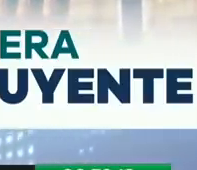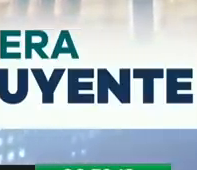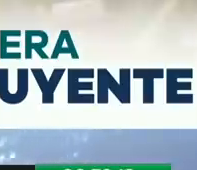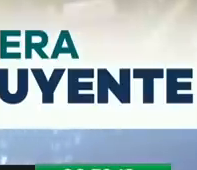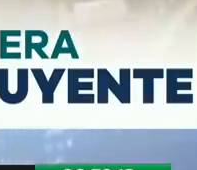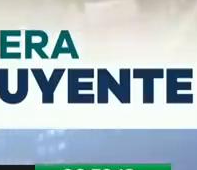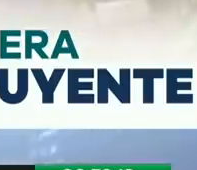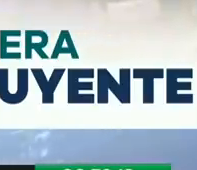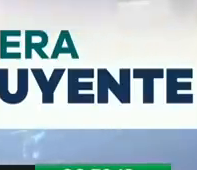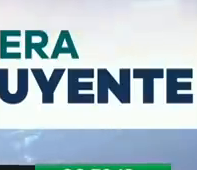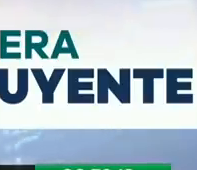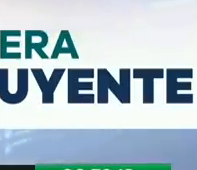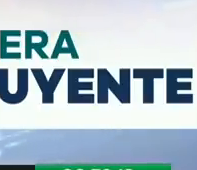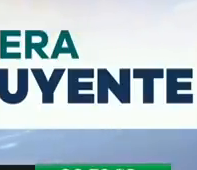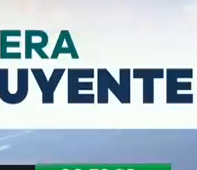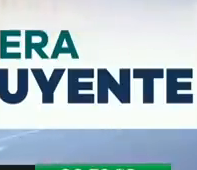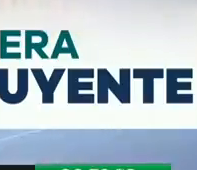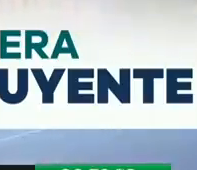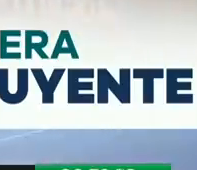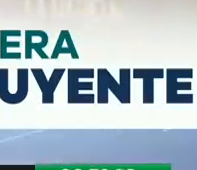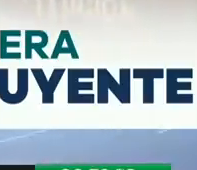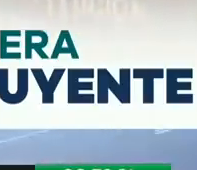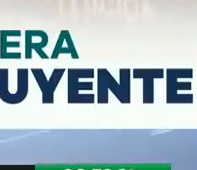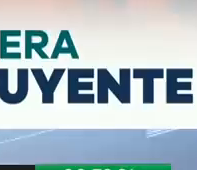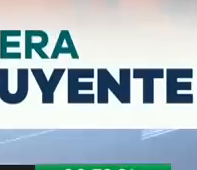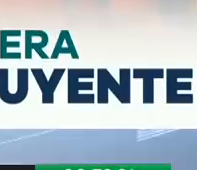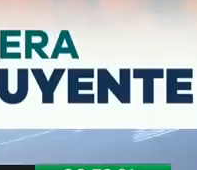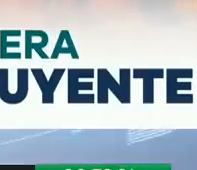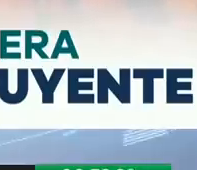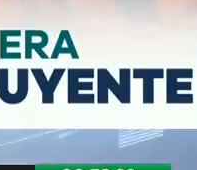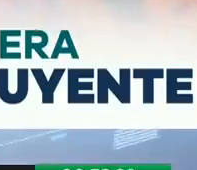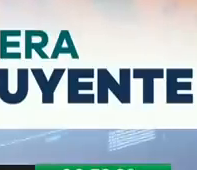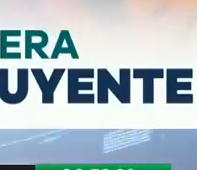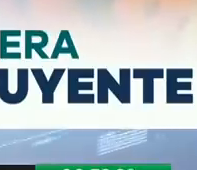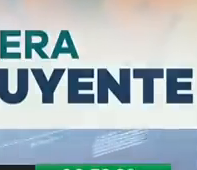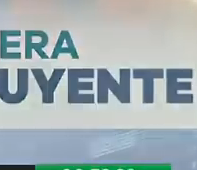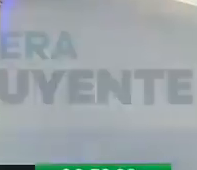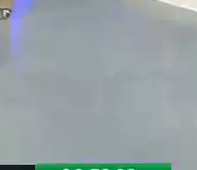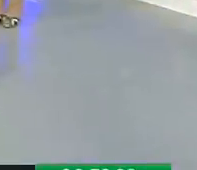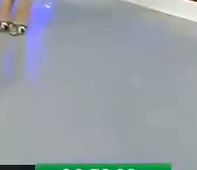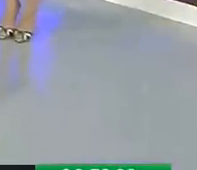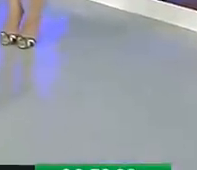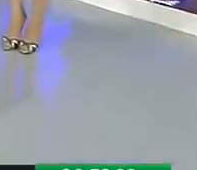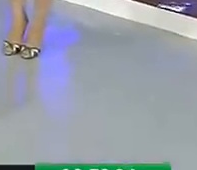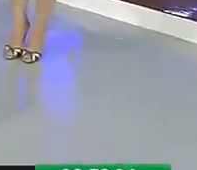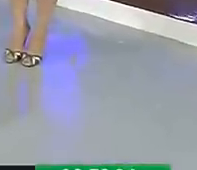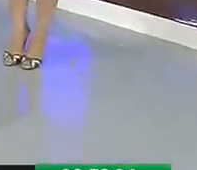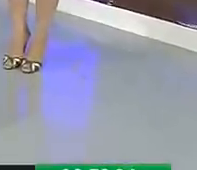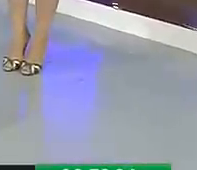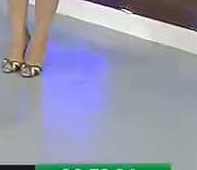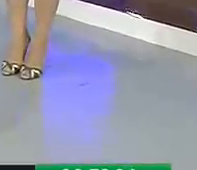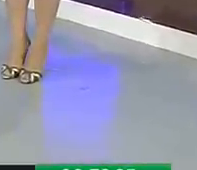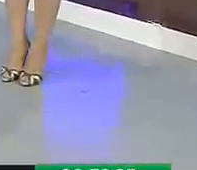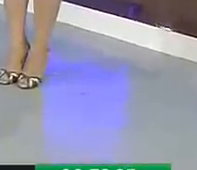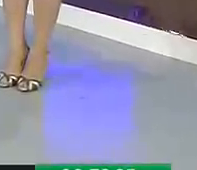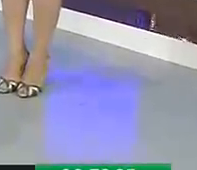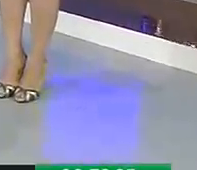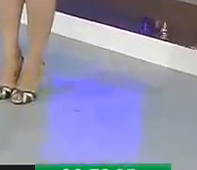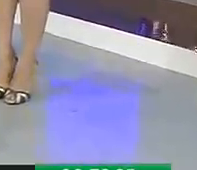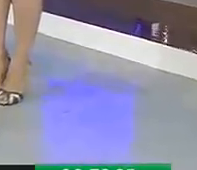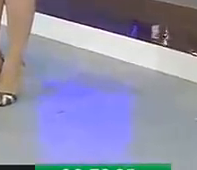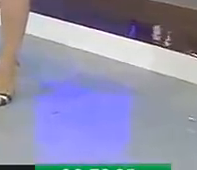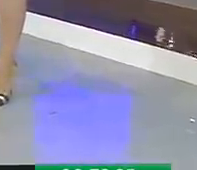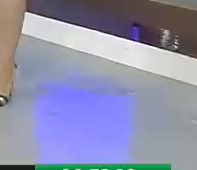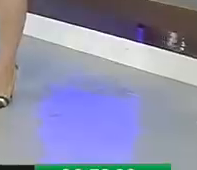Ecuador. Así iniciamos con el detalle de las informaciones. José Luis, adelante. Muy bien, y arrancamos de